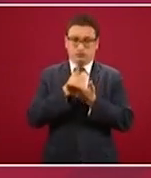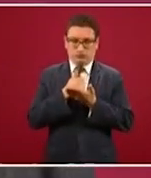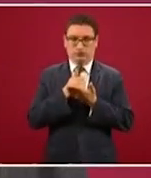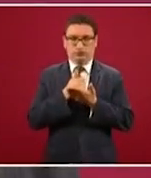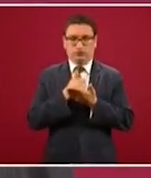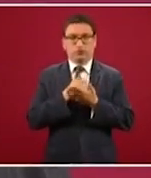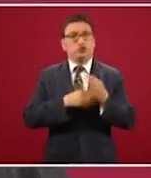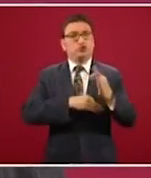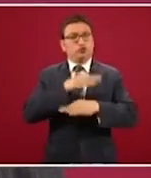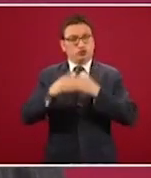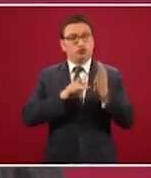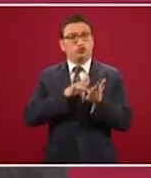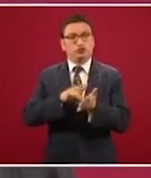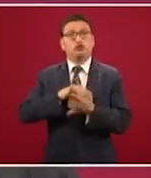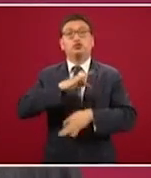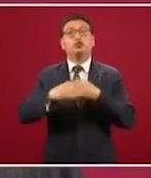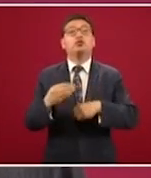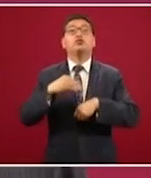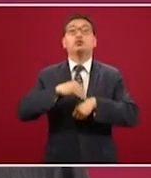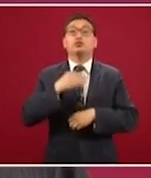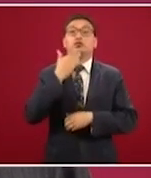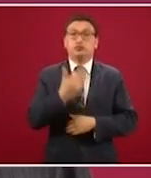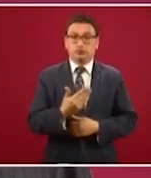y todos aportarnos bien